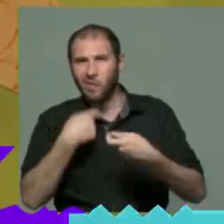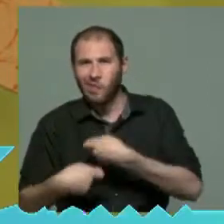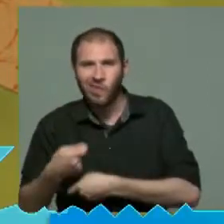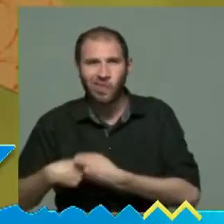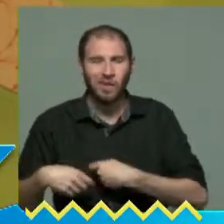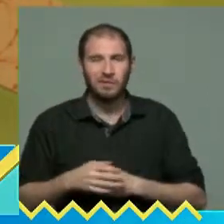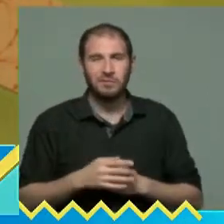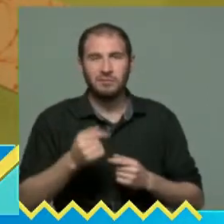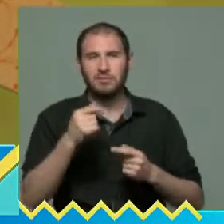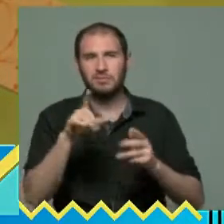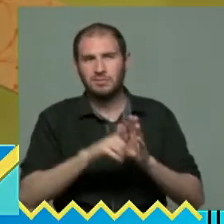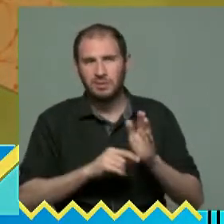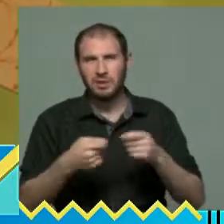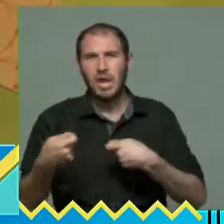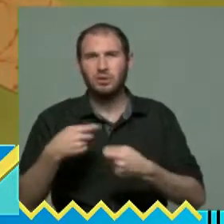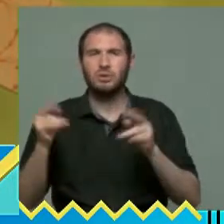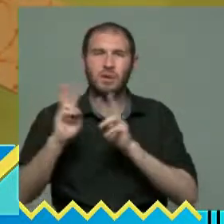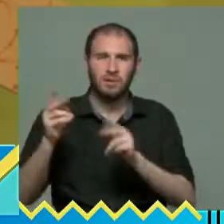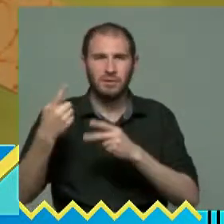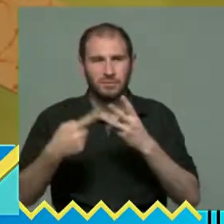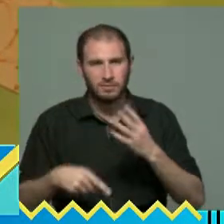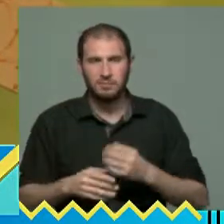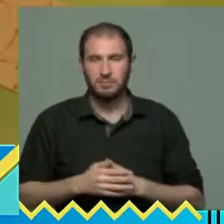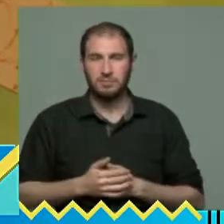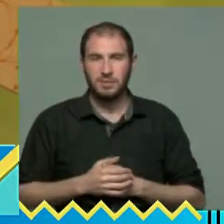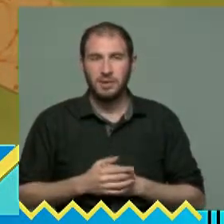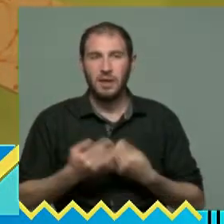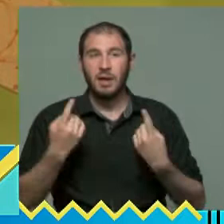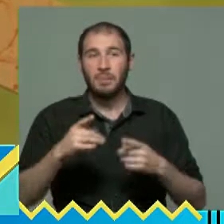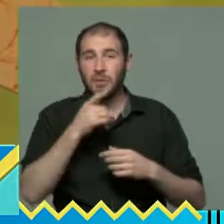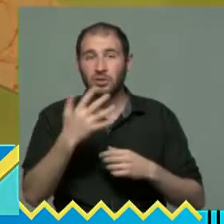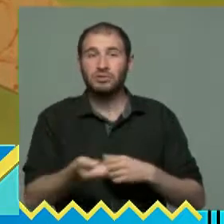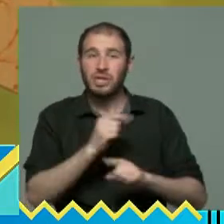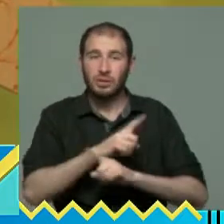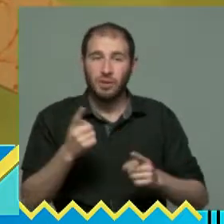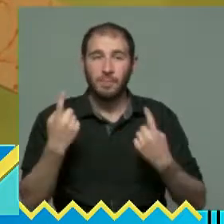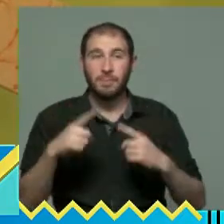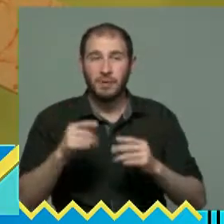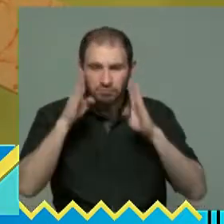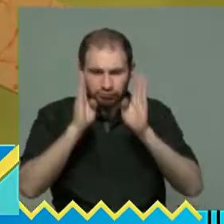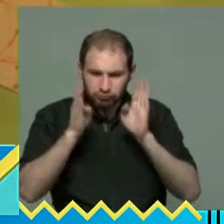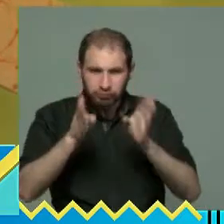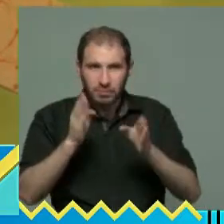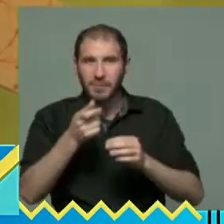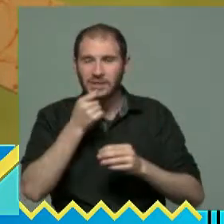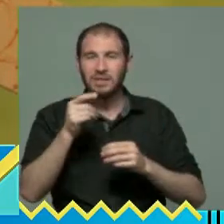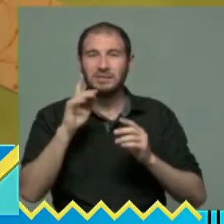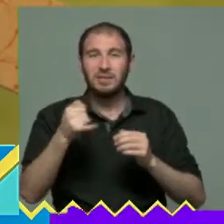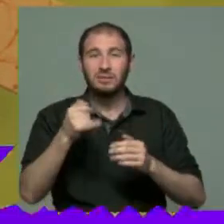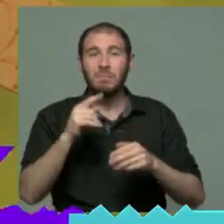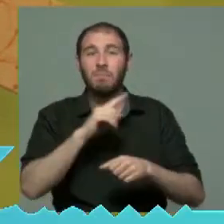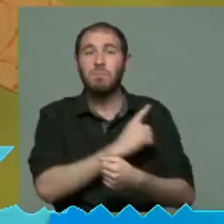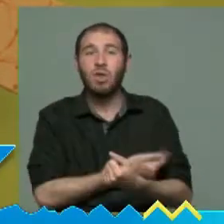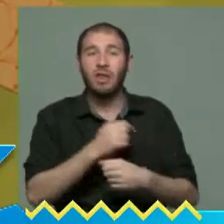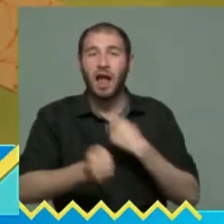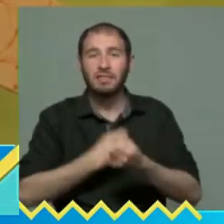con constitucionalistas, negoció con peronistas, hizo de todo. Pero no creo que la pueda lograr, pero también tiene una obsesión, como que él quiere mantener el poder hasta el último